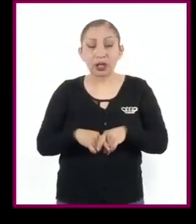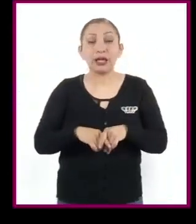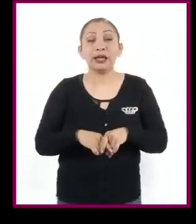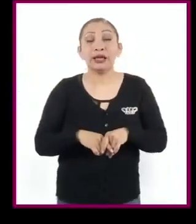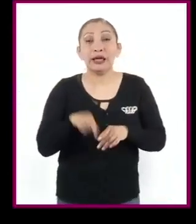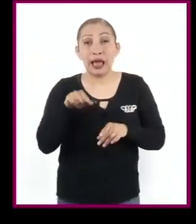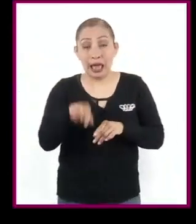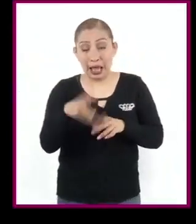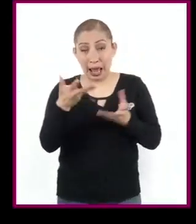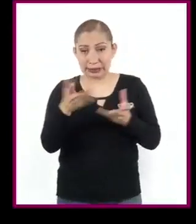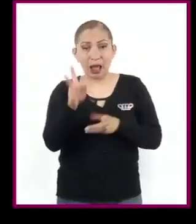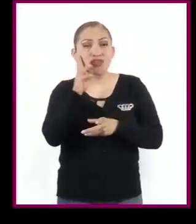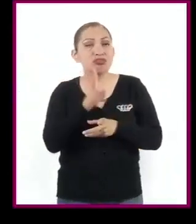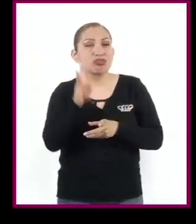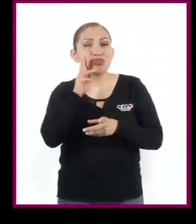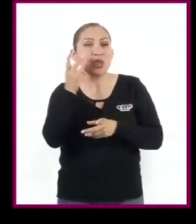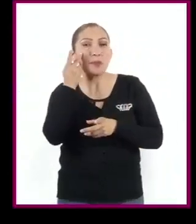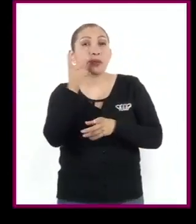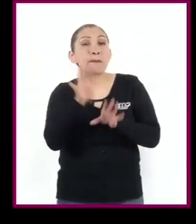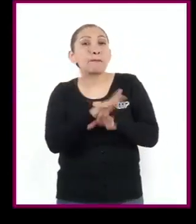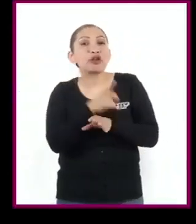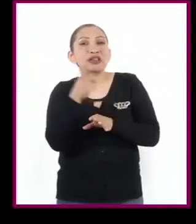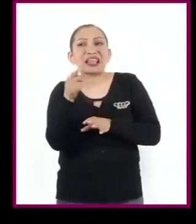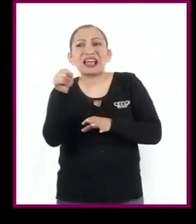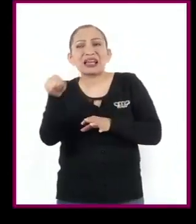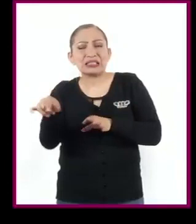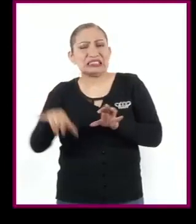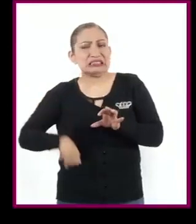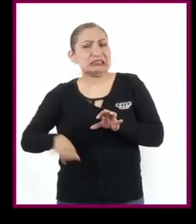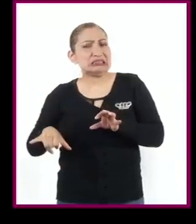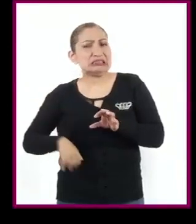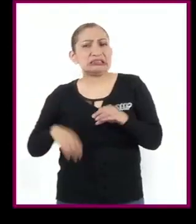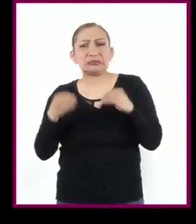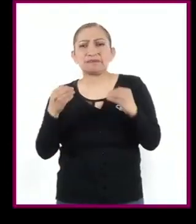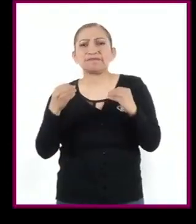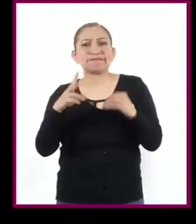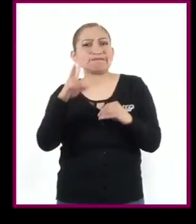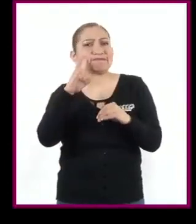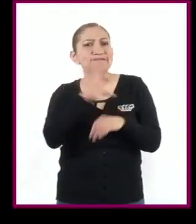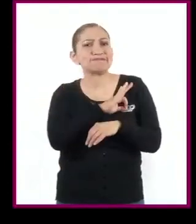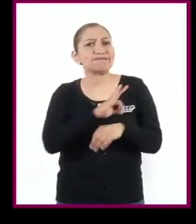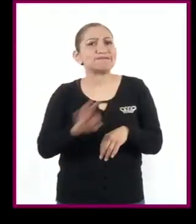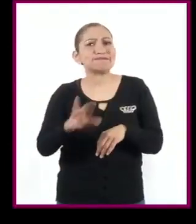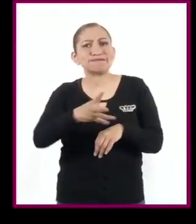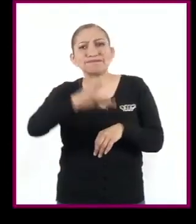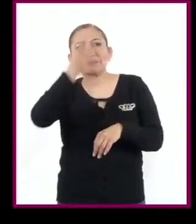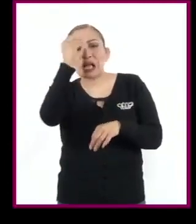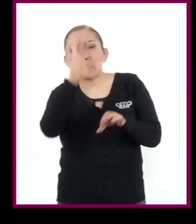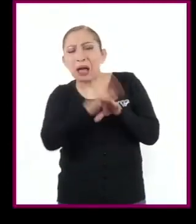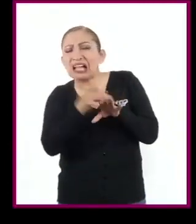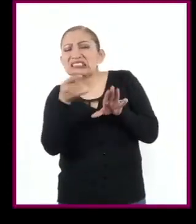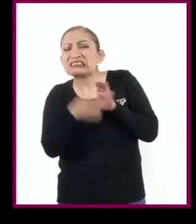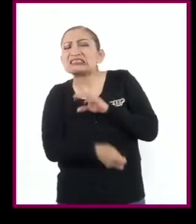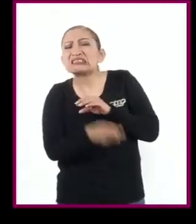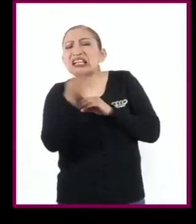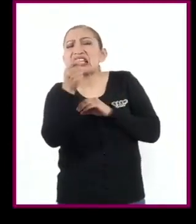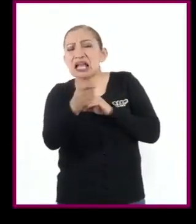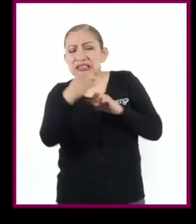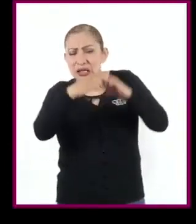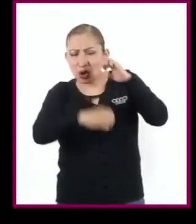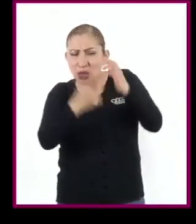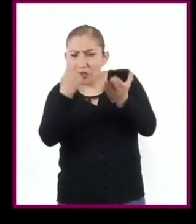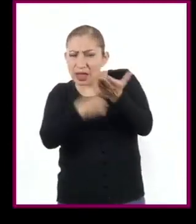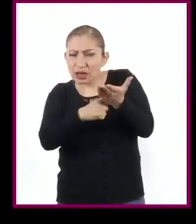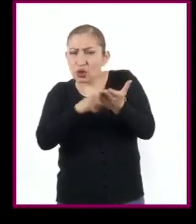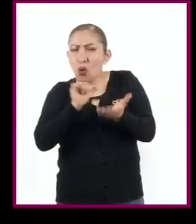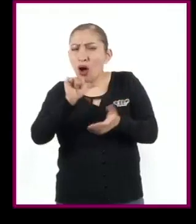Él hacía este experimento porque estaba muy interesado en ver si podía aprender un poco más sobre la estructura